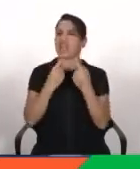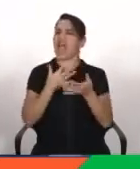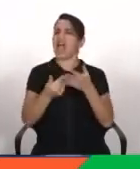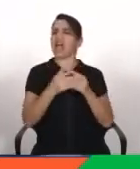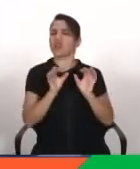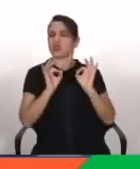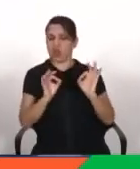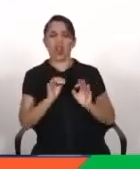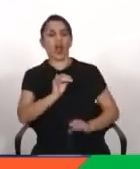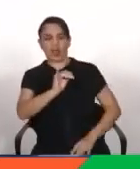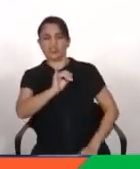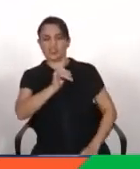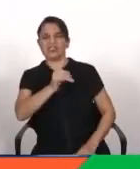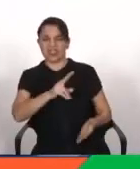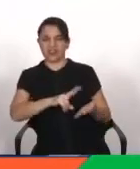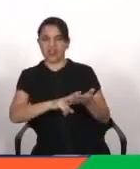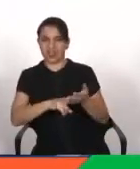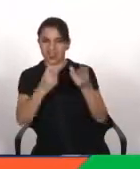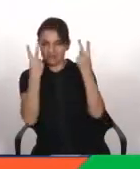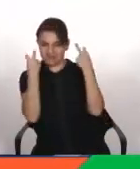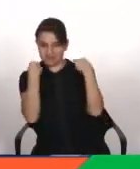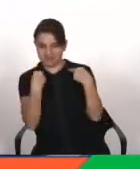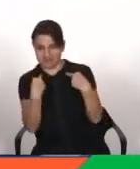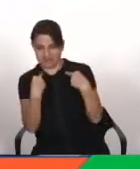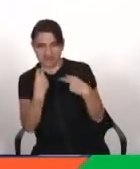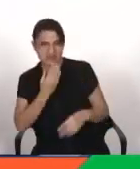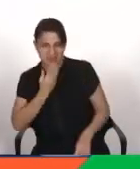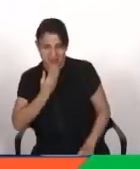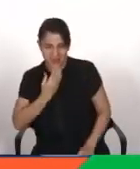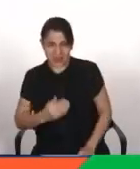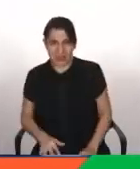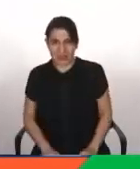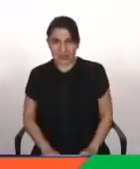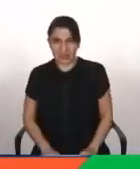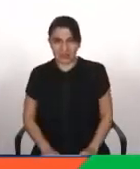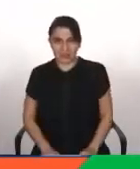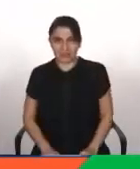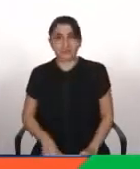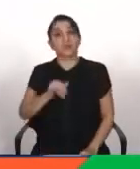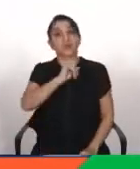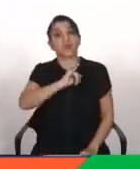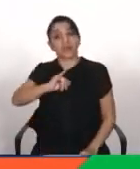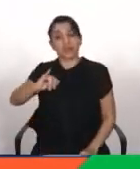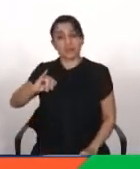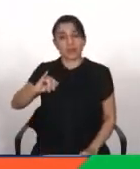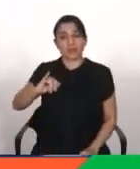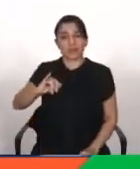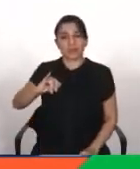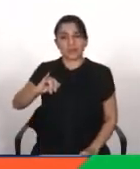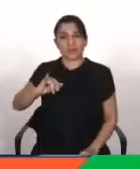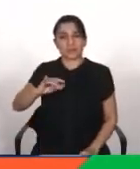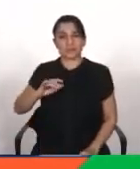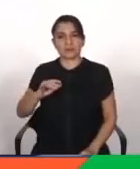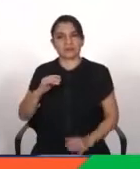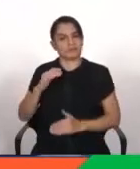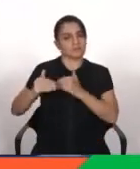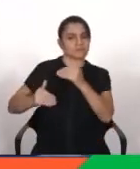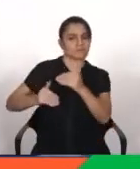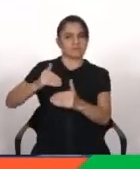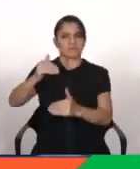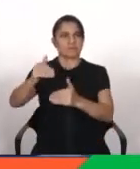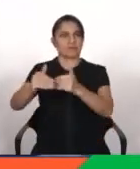eso. Muy síndrome del impostor también. Y después uno, claro, lo